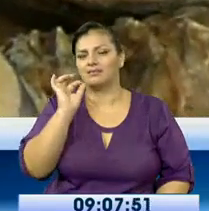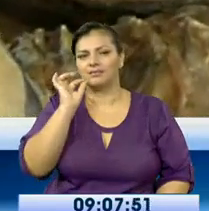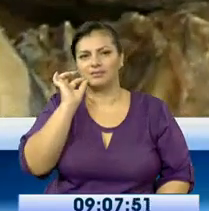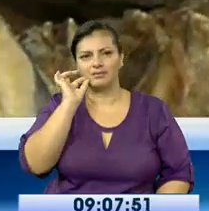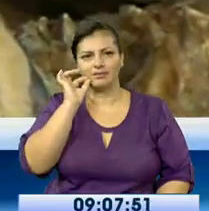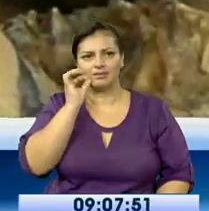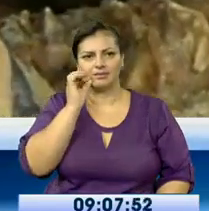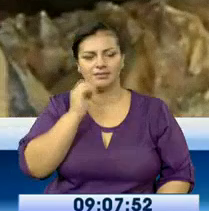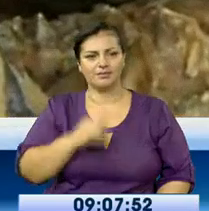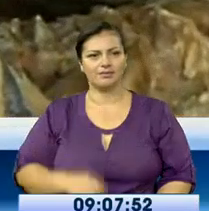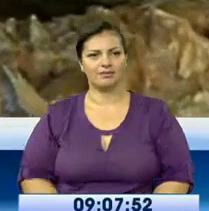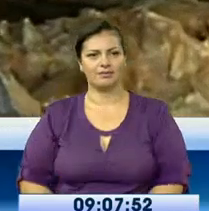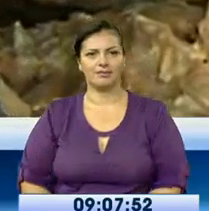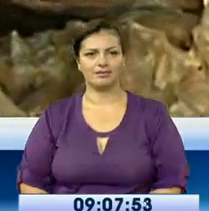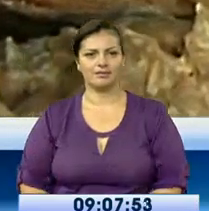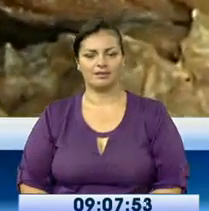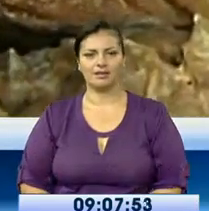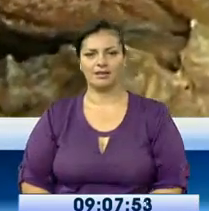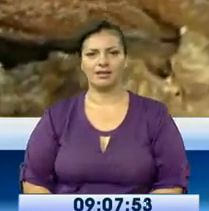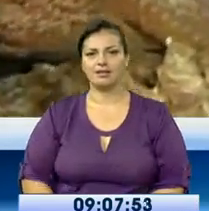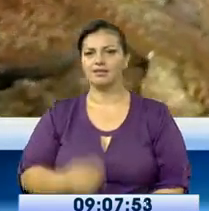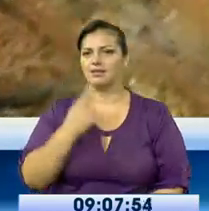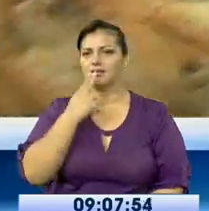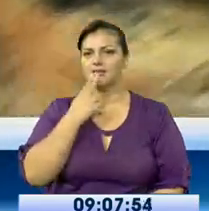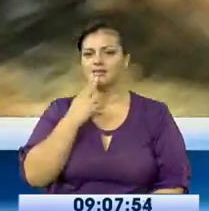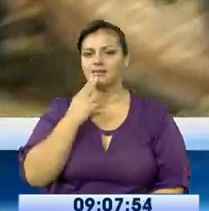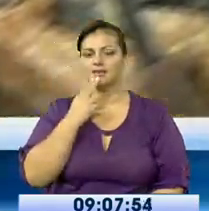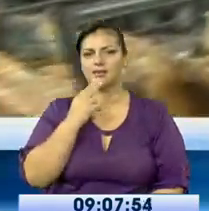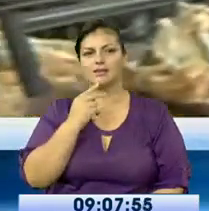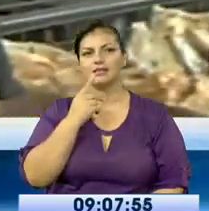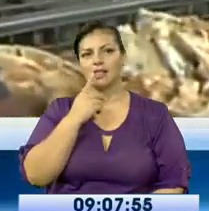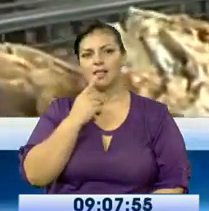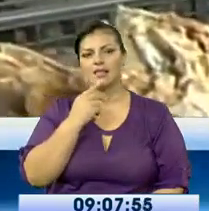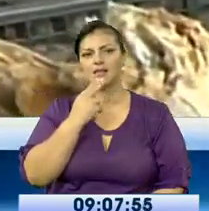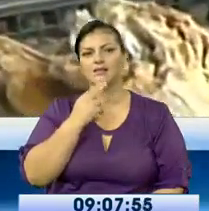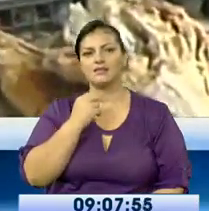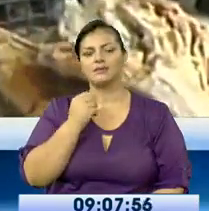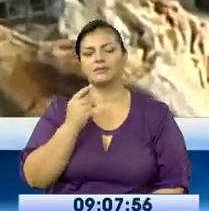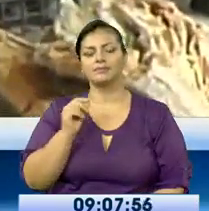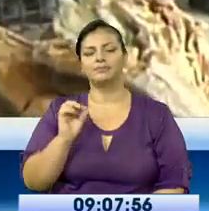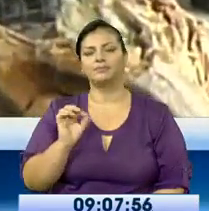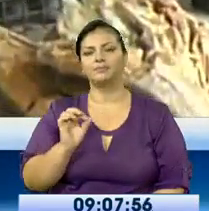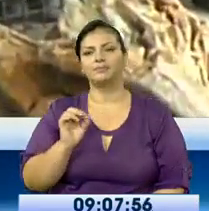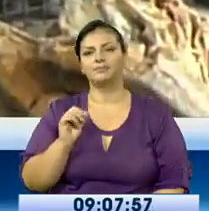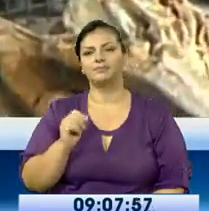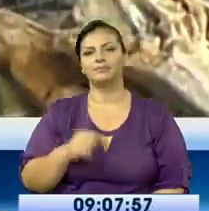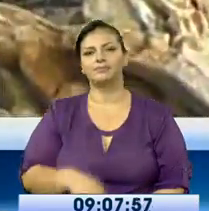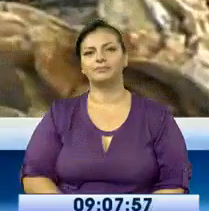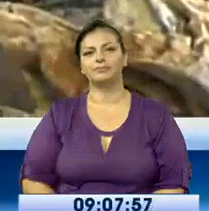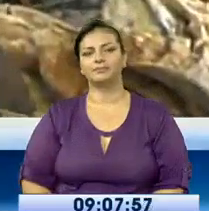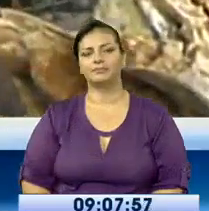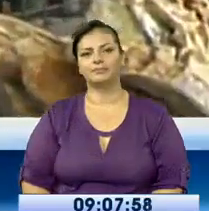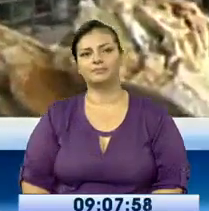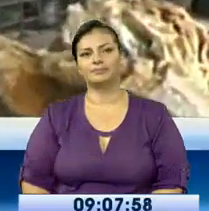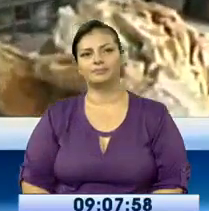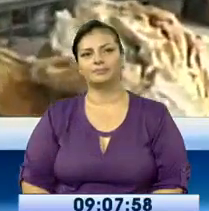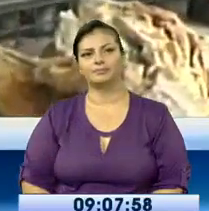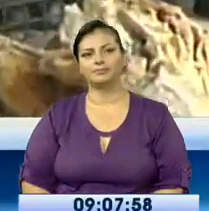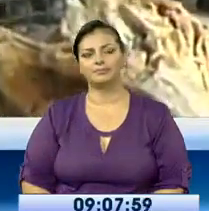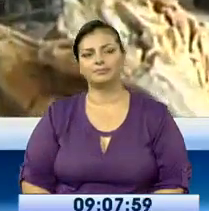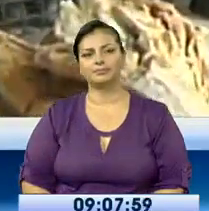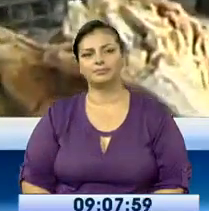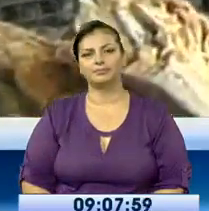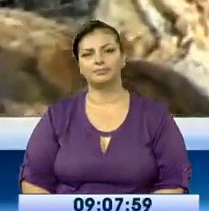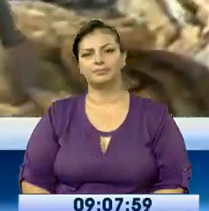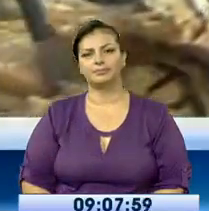con Lisa también es bueno pero como Repito no tiene el sabor del bacalao En todo caso puede ir a los